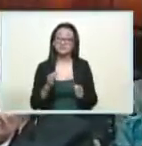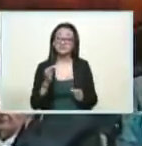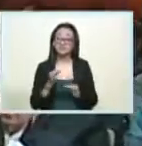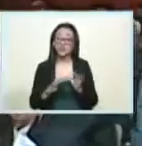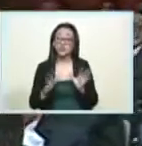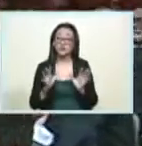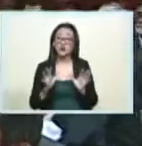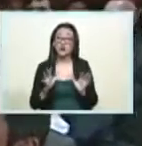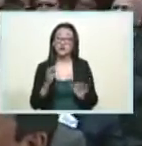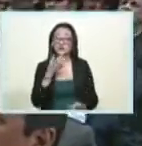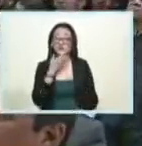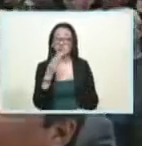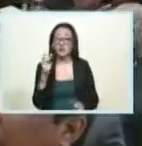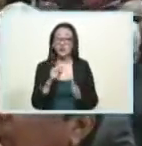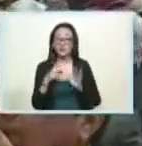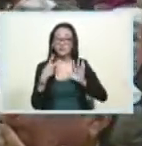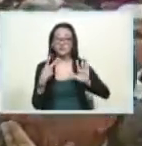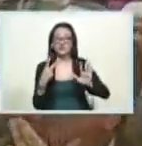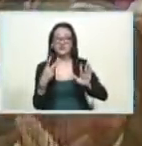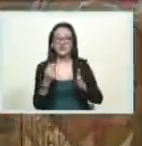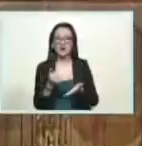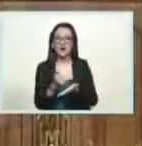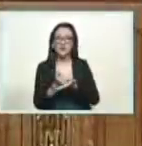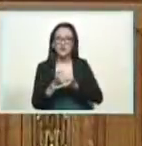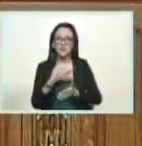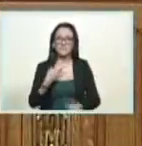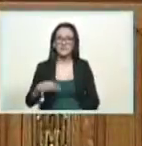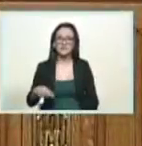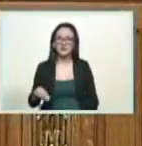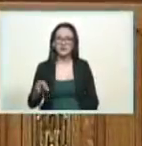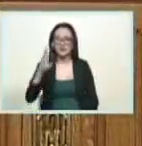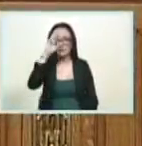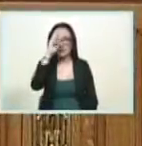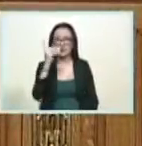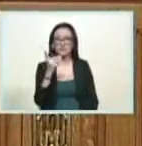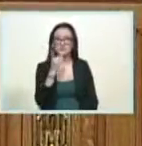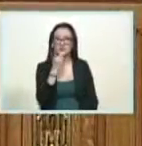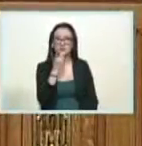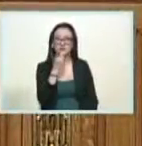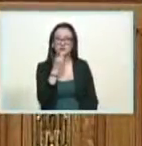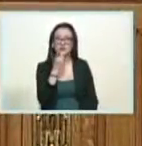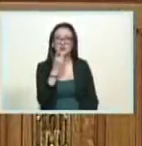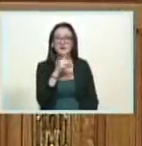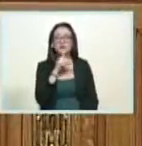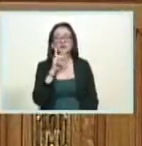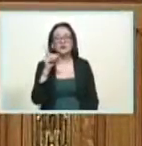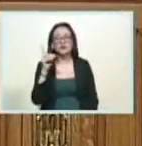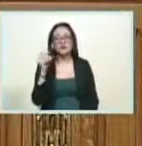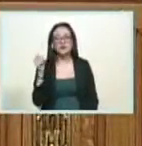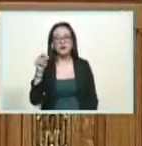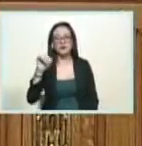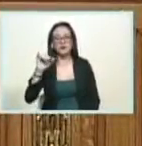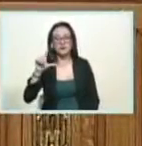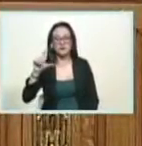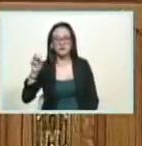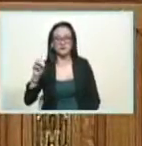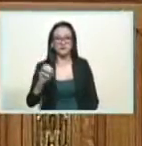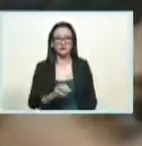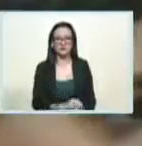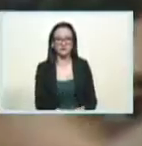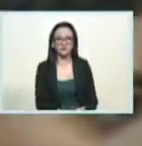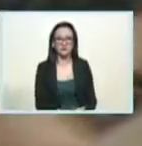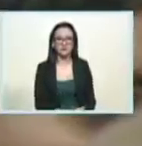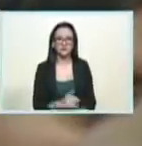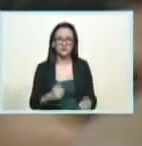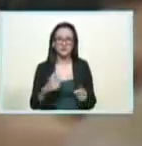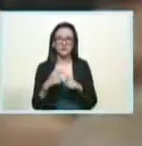de 2017, con la ayuda del presidente de República Dominicana, Danilo Medina, y